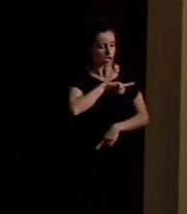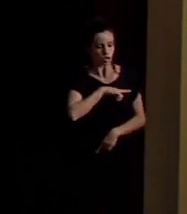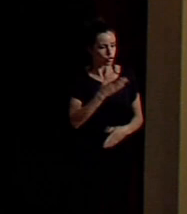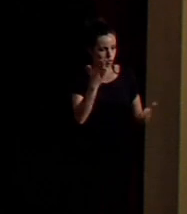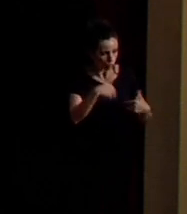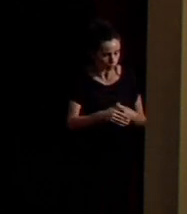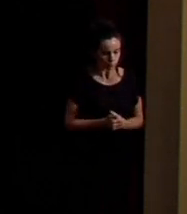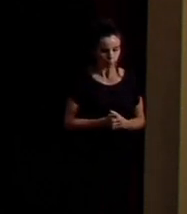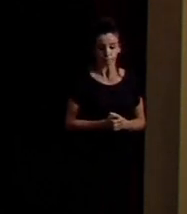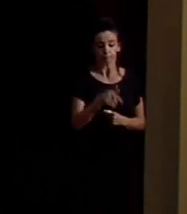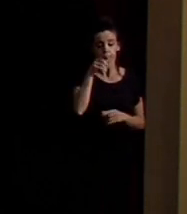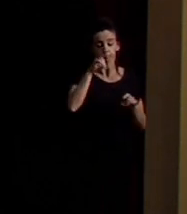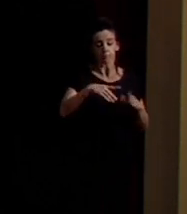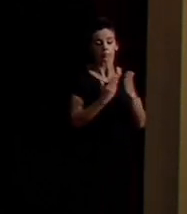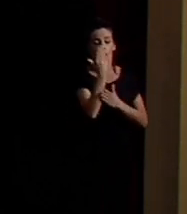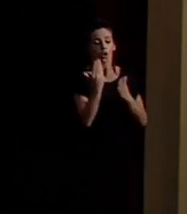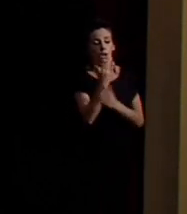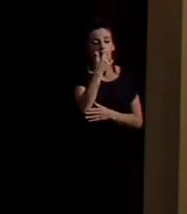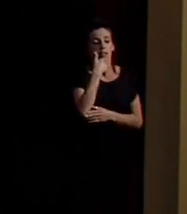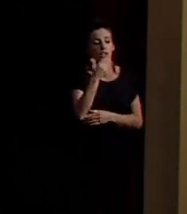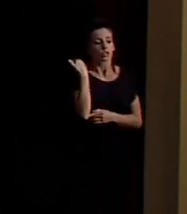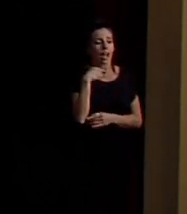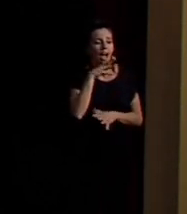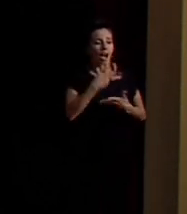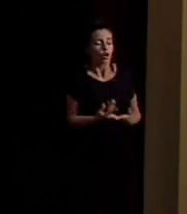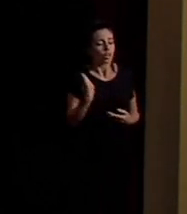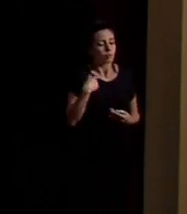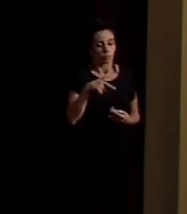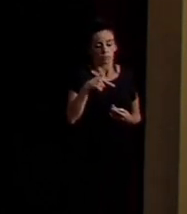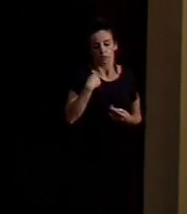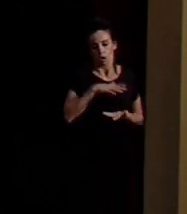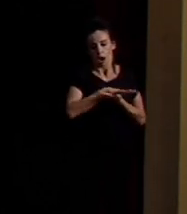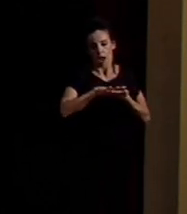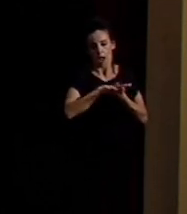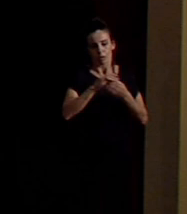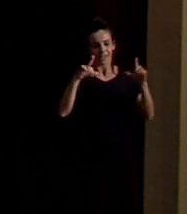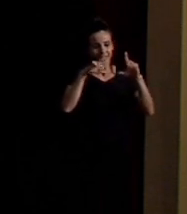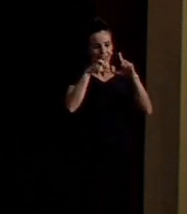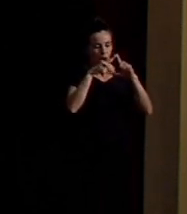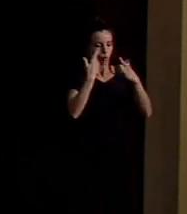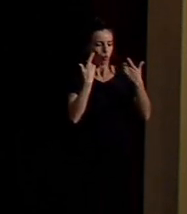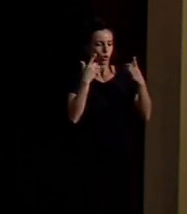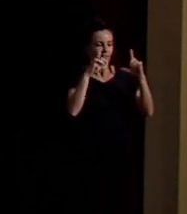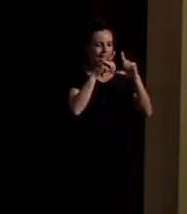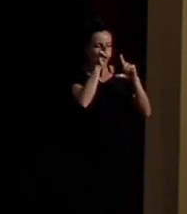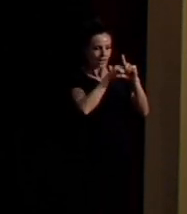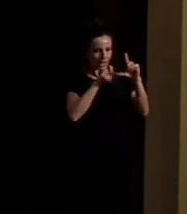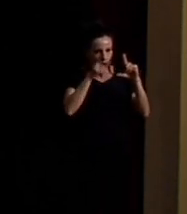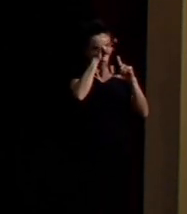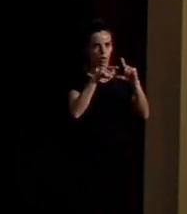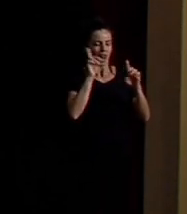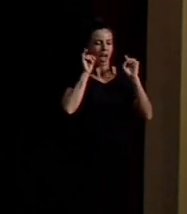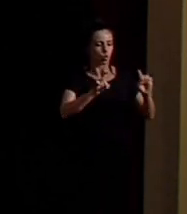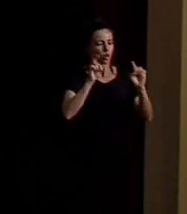esta jornada, yo creo que ahora mismo tenemos eso que llamo el triángulo, ¿no?, de la mala educación, ¿no?, refiriéndome a cómo se